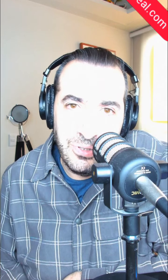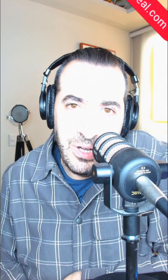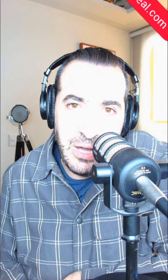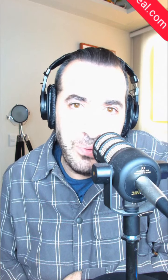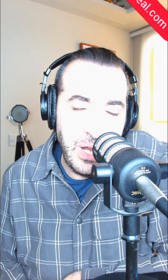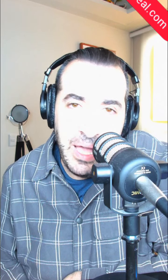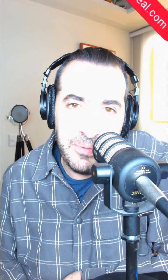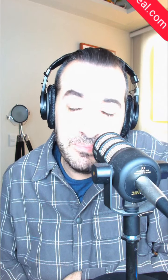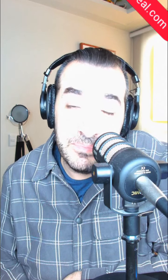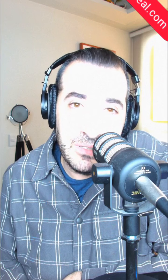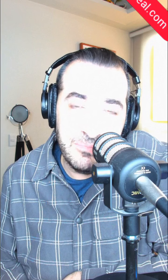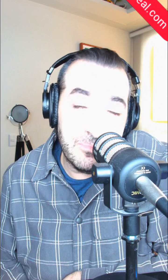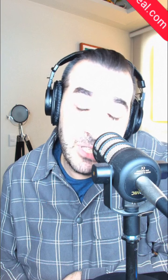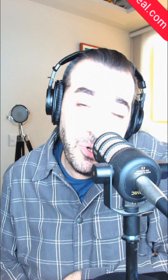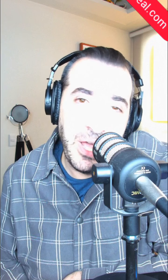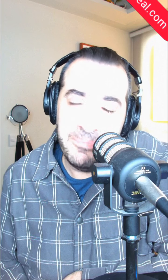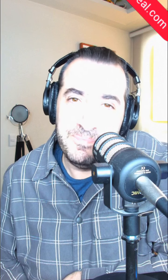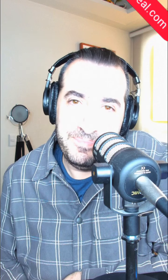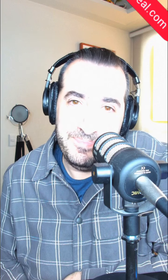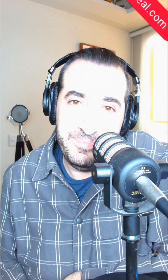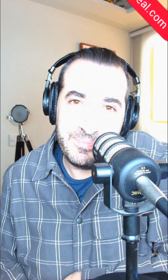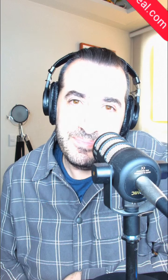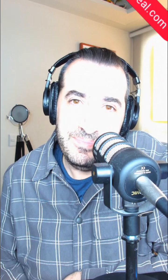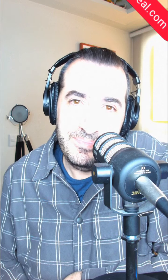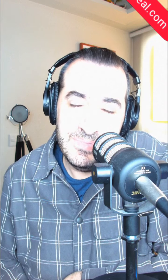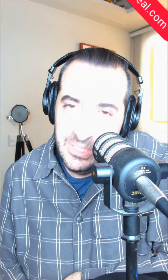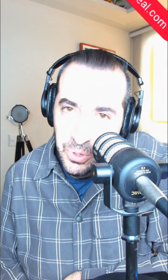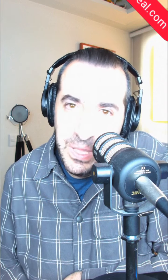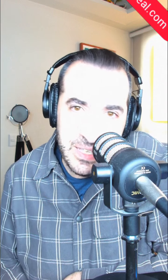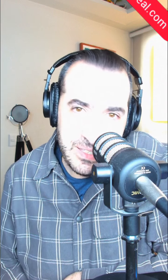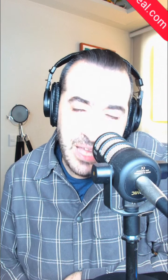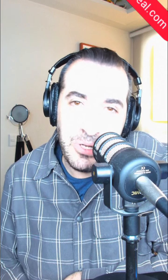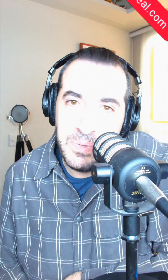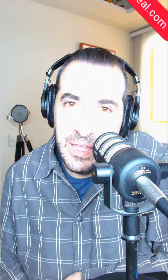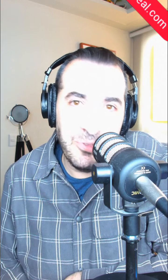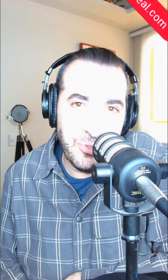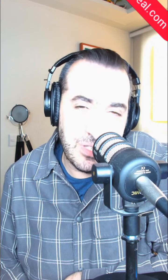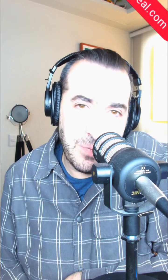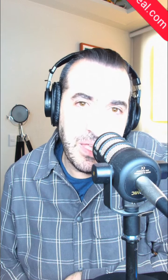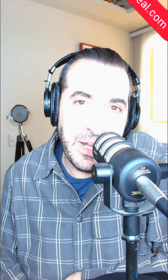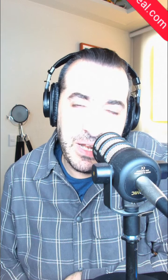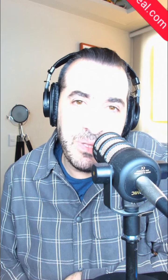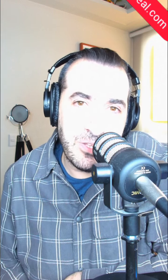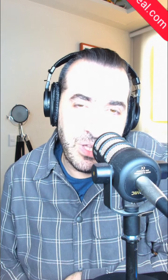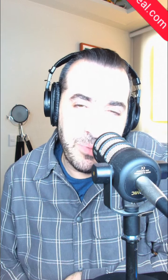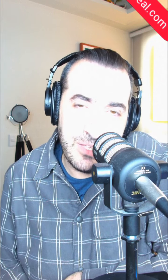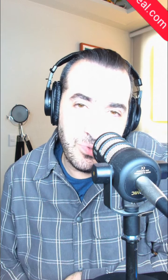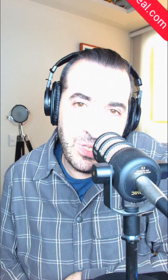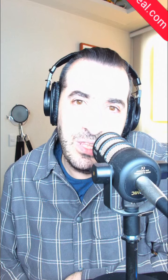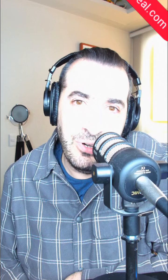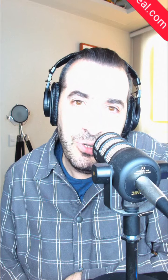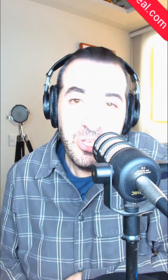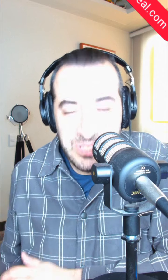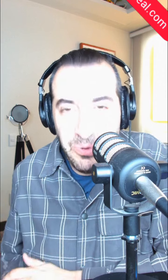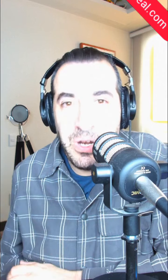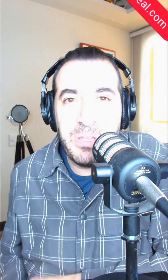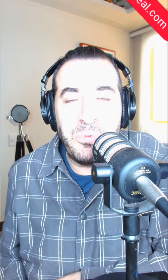molestando a una señora. Si no hubiera estado el video en donde se veía realmente lo que había